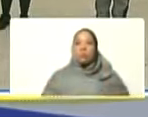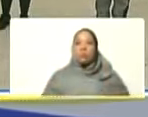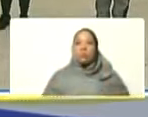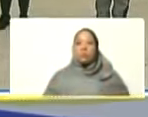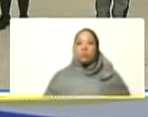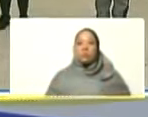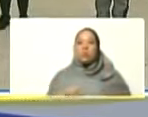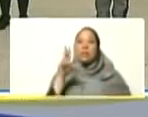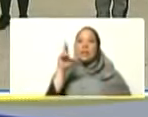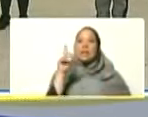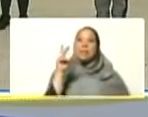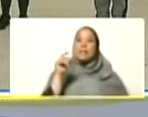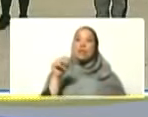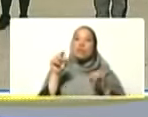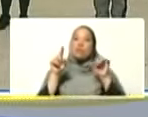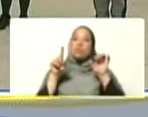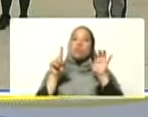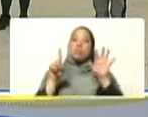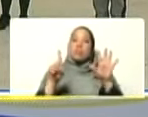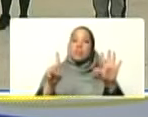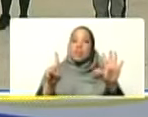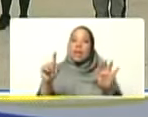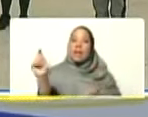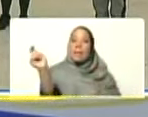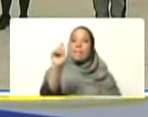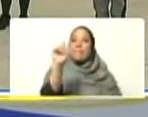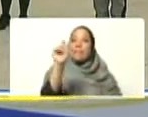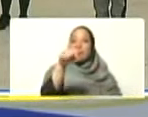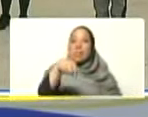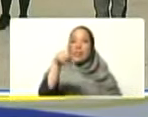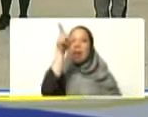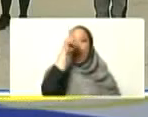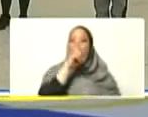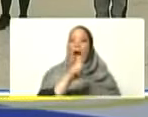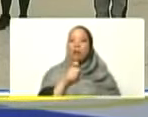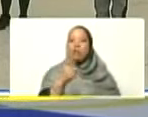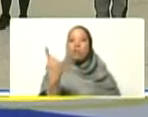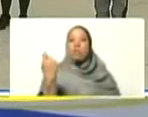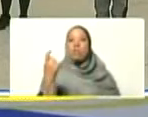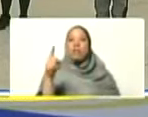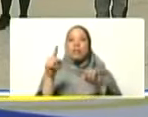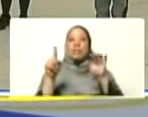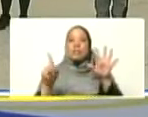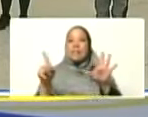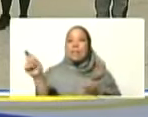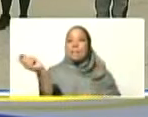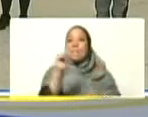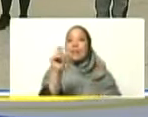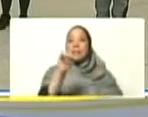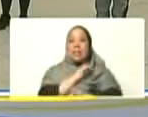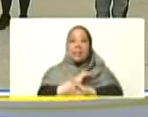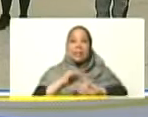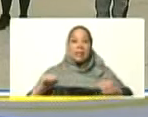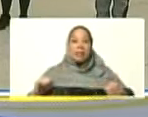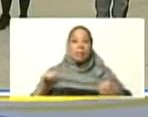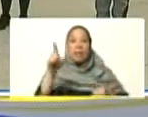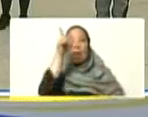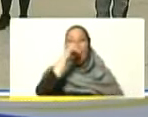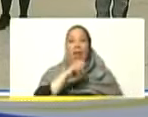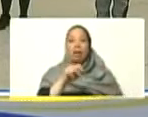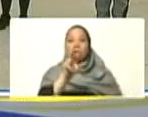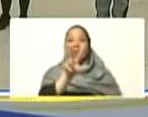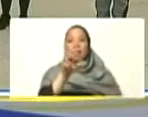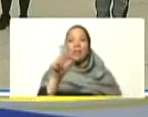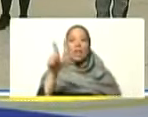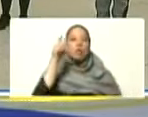el segundo semestre de este año, imagínense ustedes de aquí al 31 de diciembre todo lo que vamos